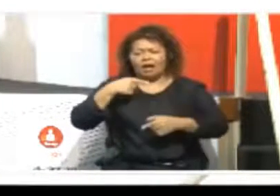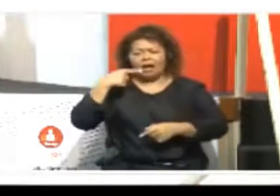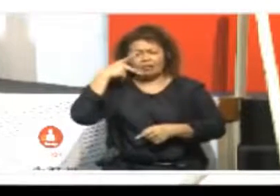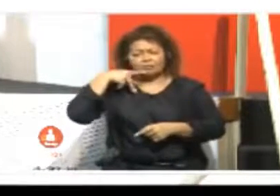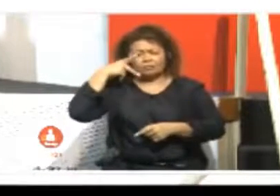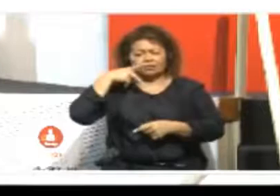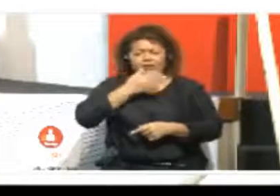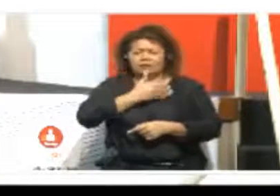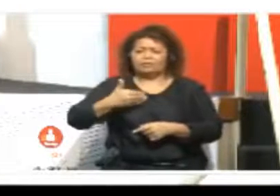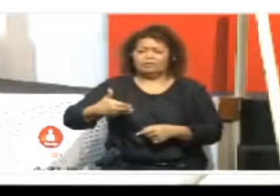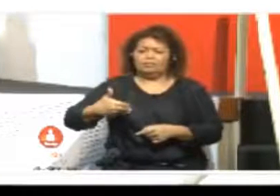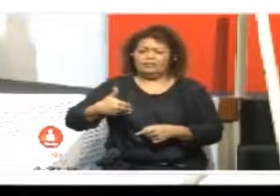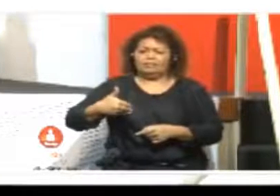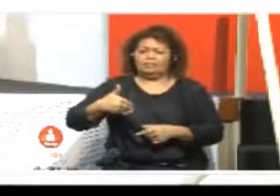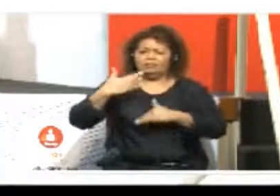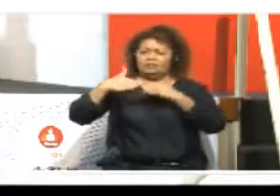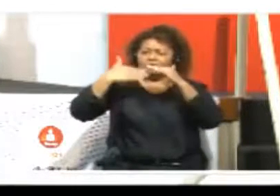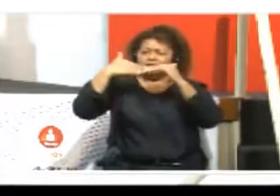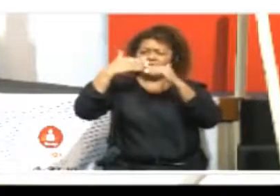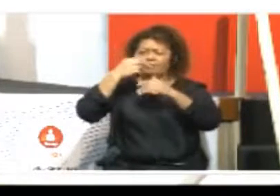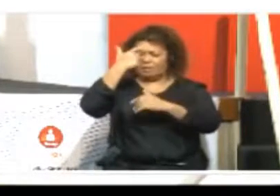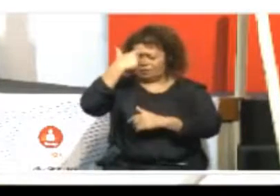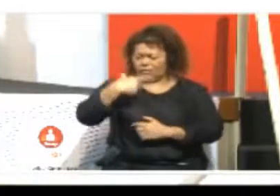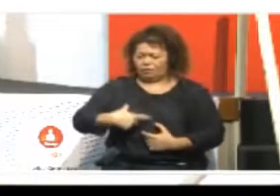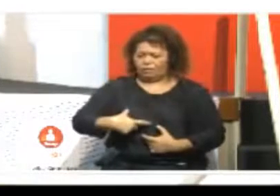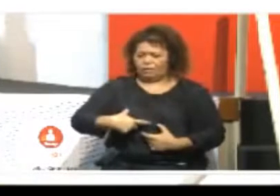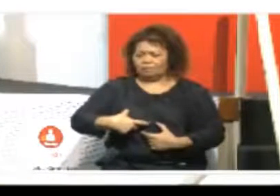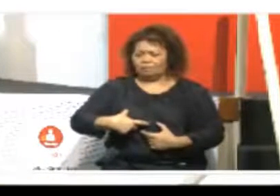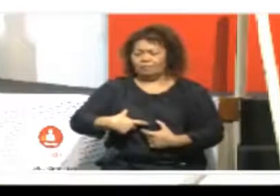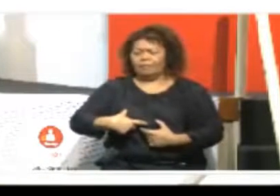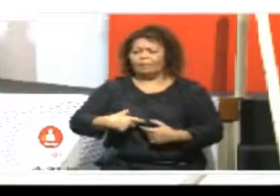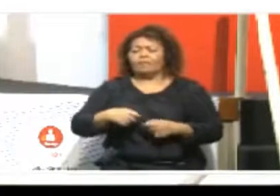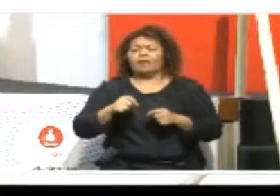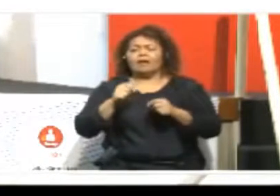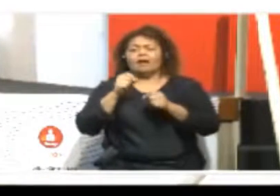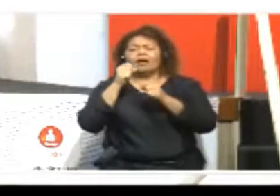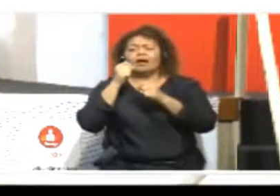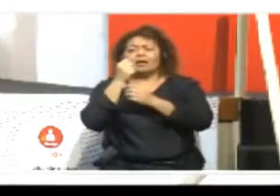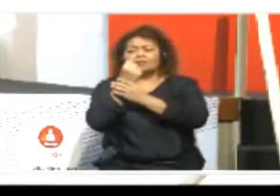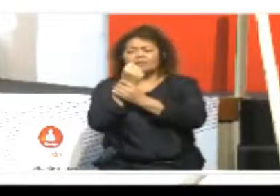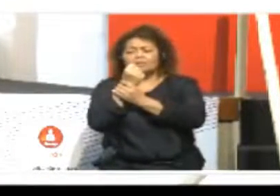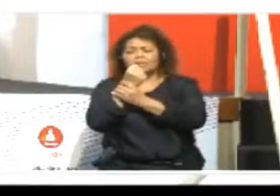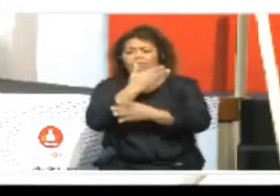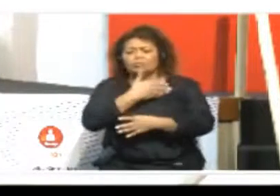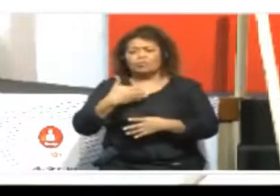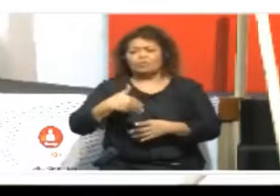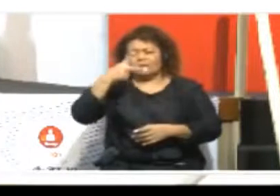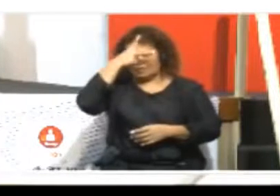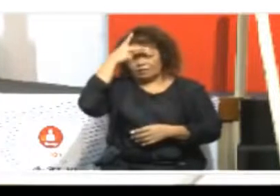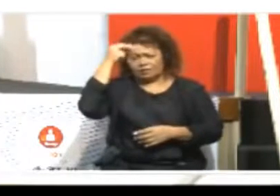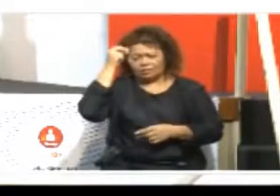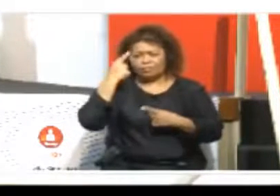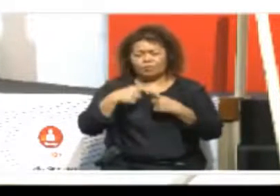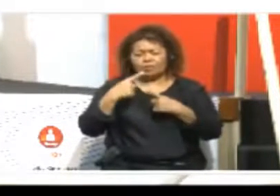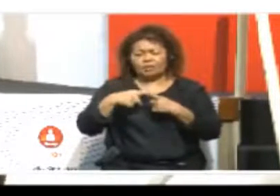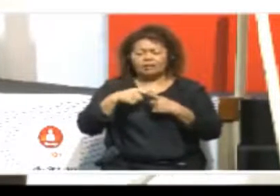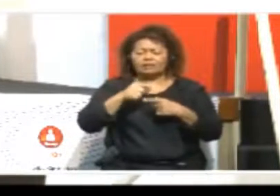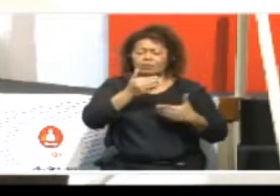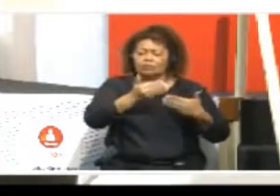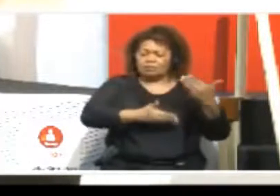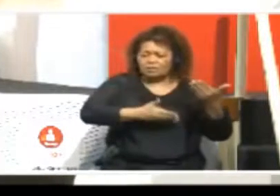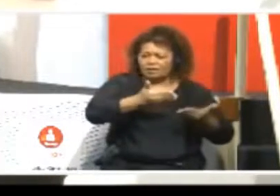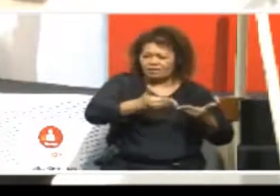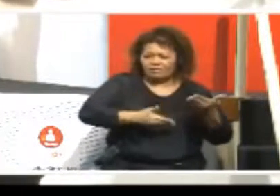en Colombia es función de los gobiernos municipales porque son los que están entregando todos esos servicios a nivel municipal. Sin